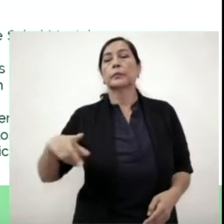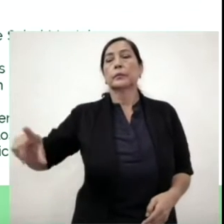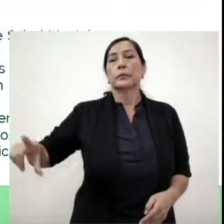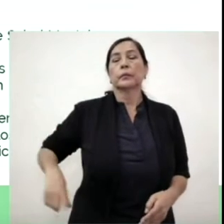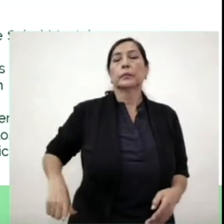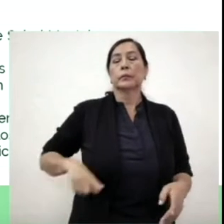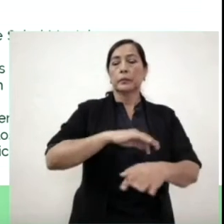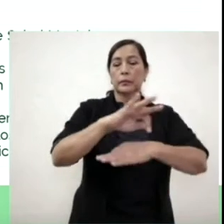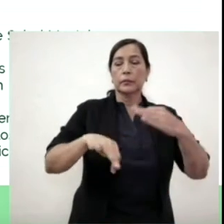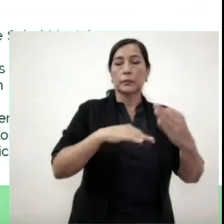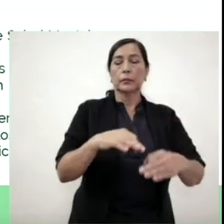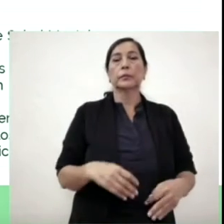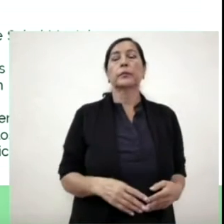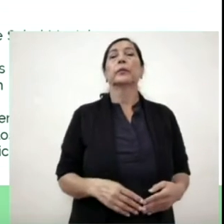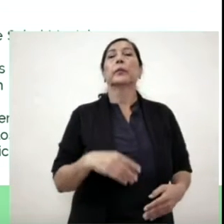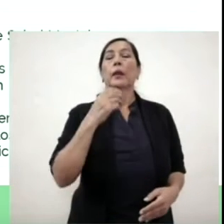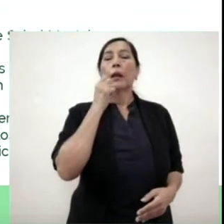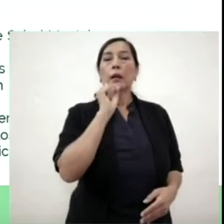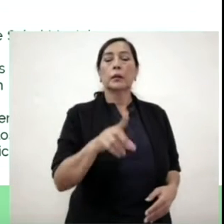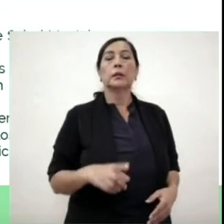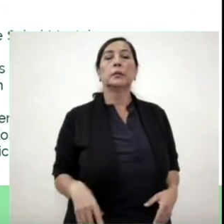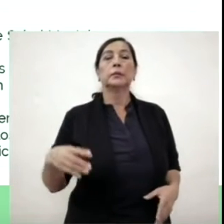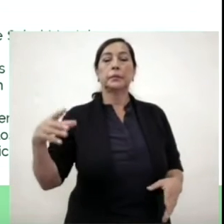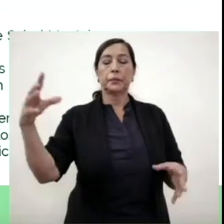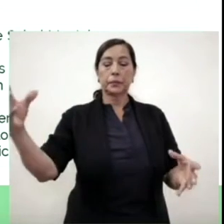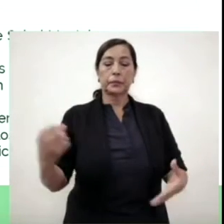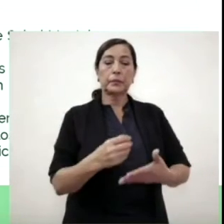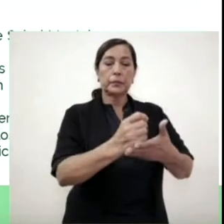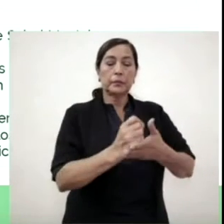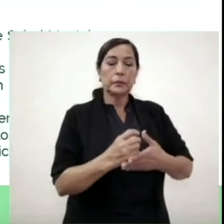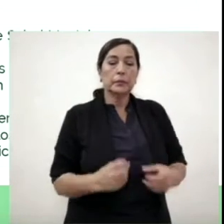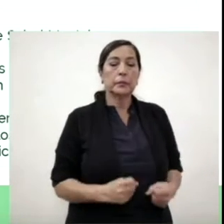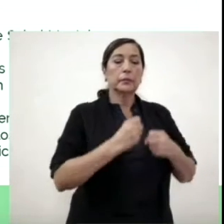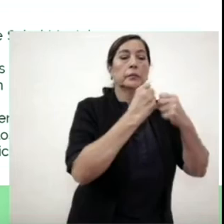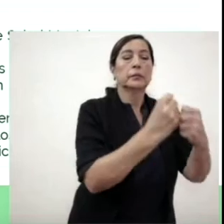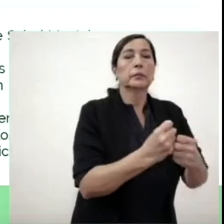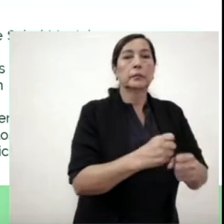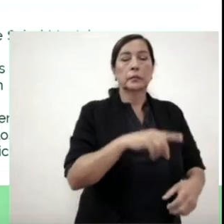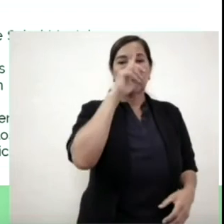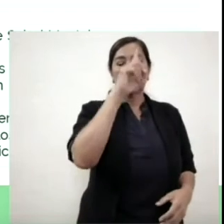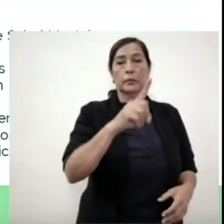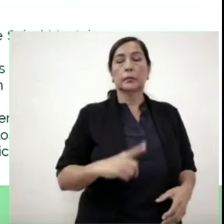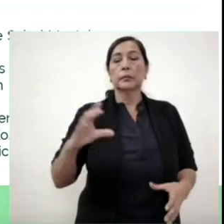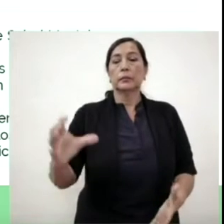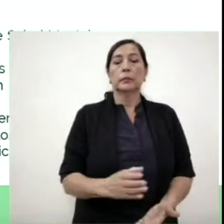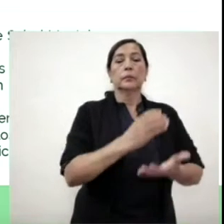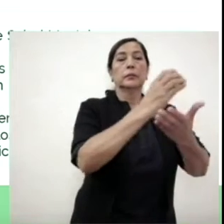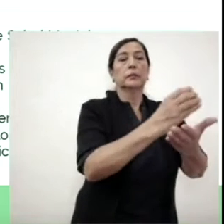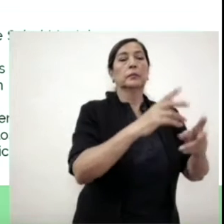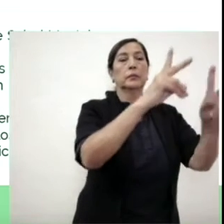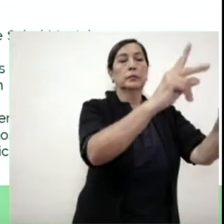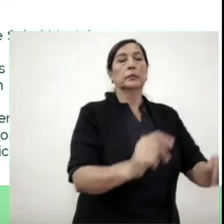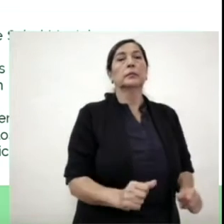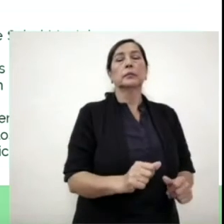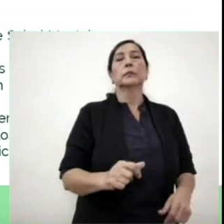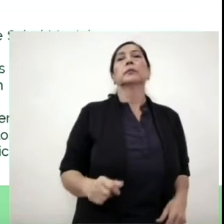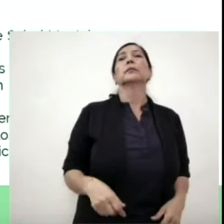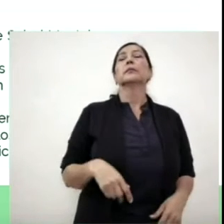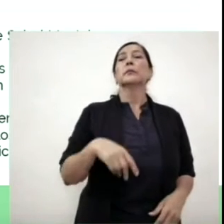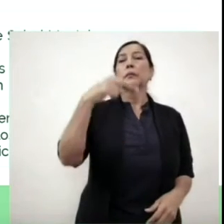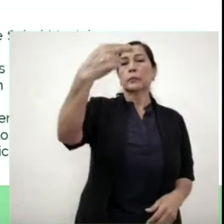de seguridad y de los esfuerzos y acciones coordinados que contempla el Fondo para el Fortalecimiento de la Paz, conocido como